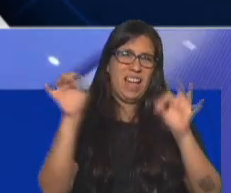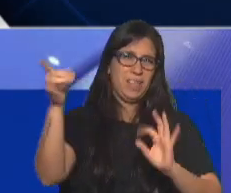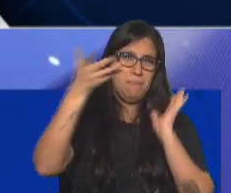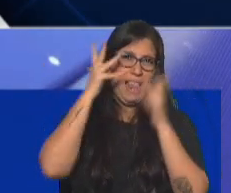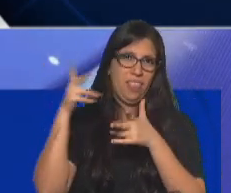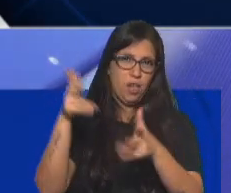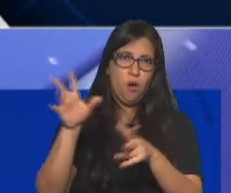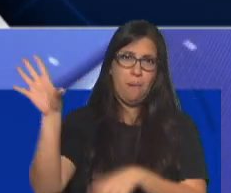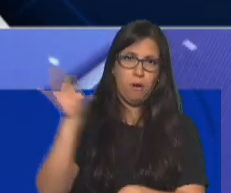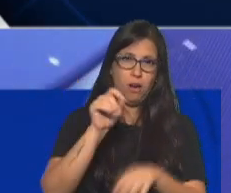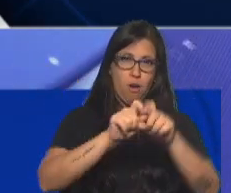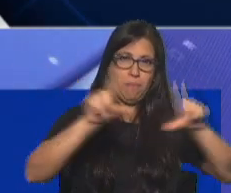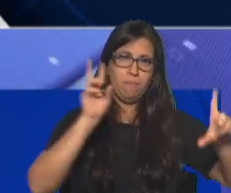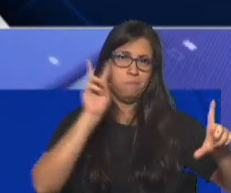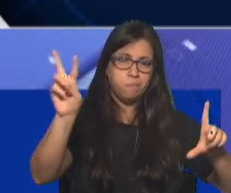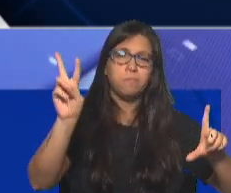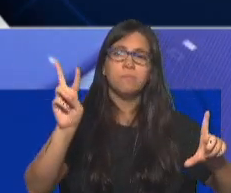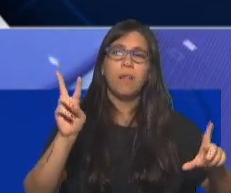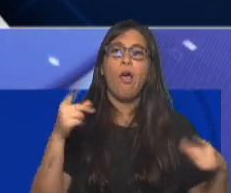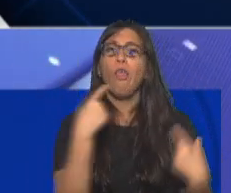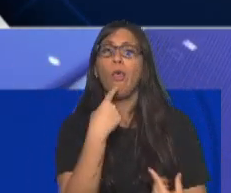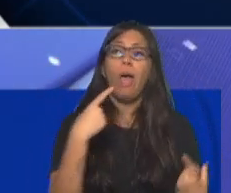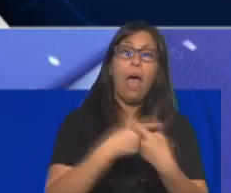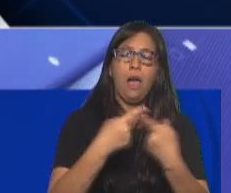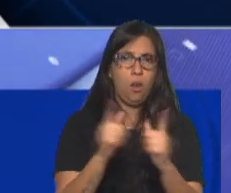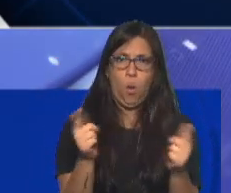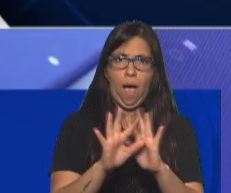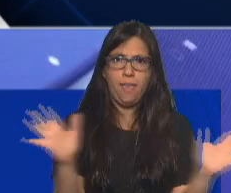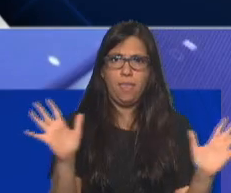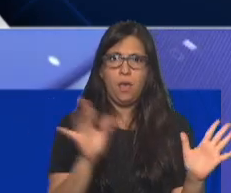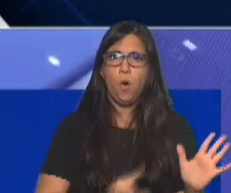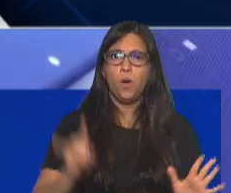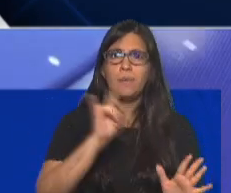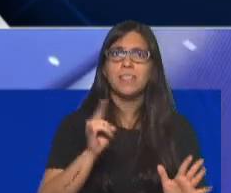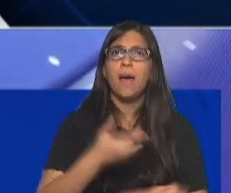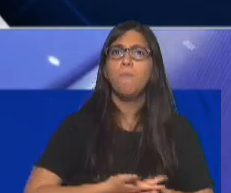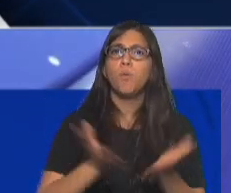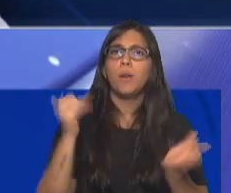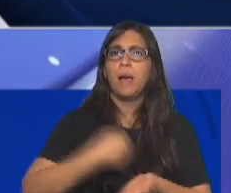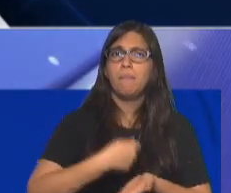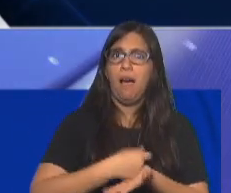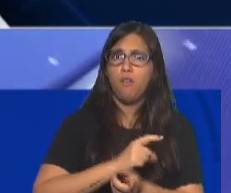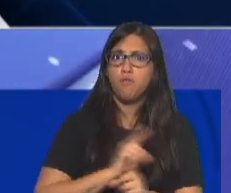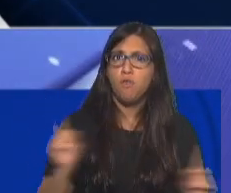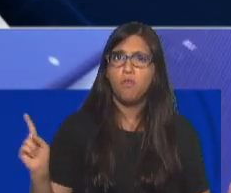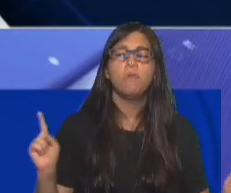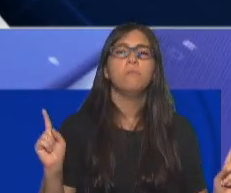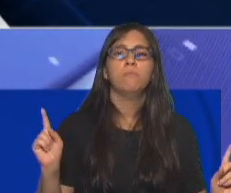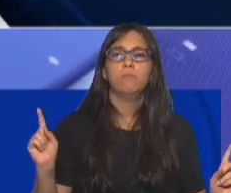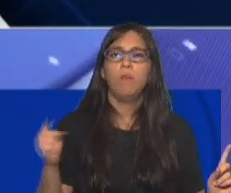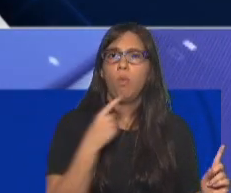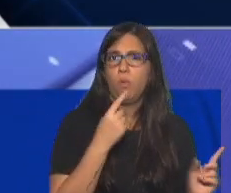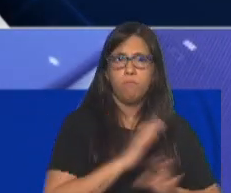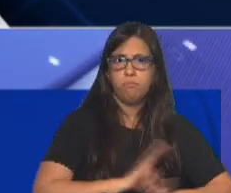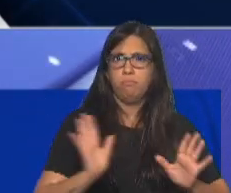nación no está en discusión reiteró la universidad pública y no arancelada porque dice eh que de alguna